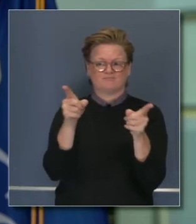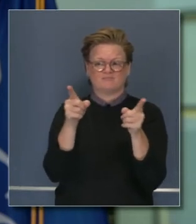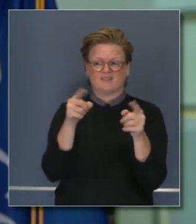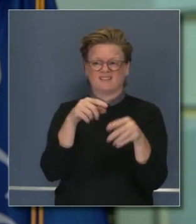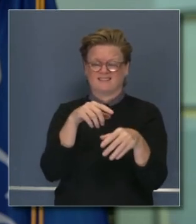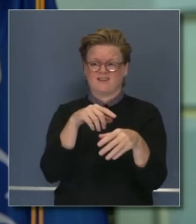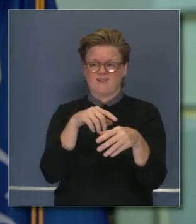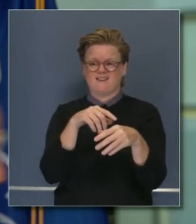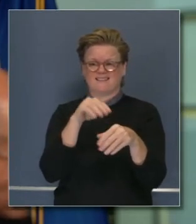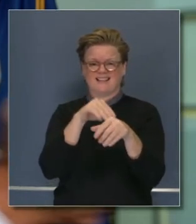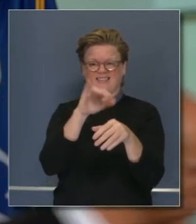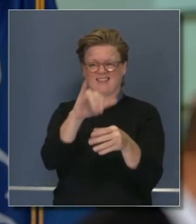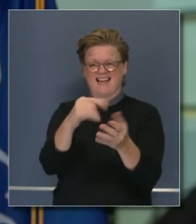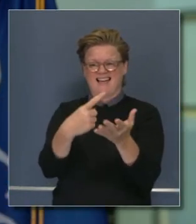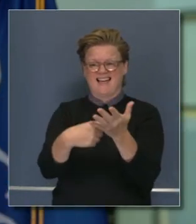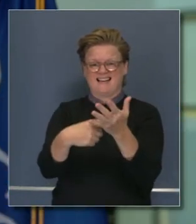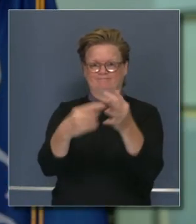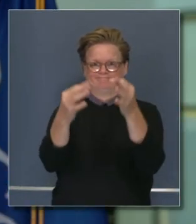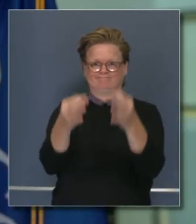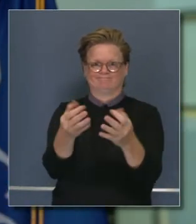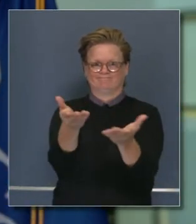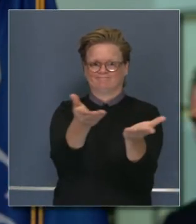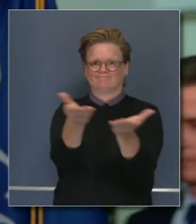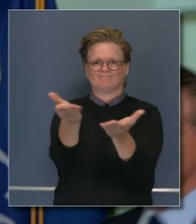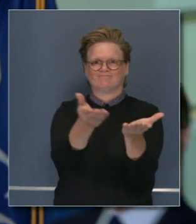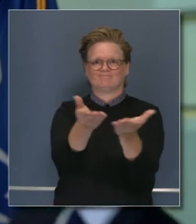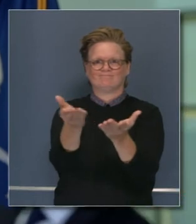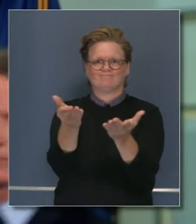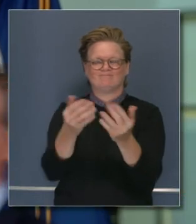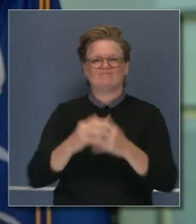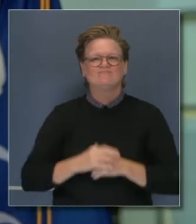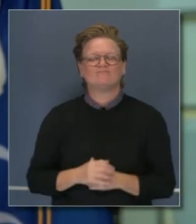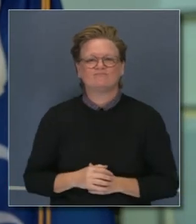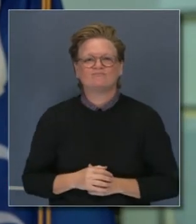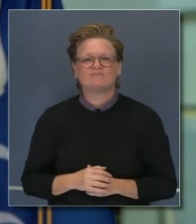del distrito escolar en esa planificación.